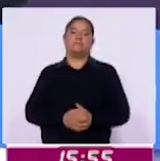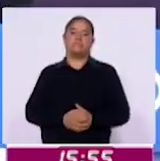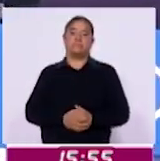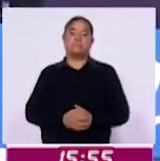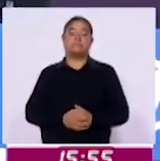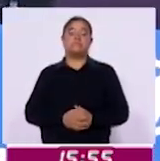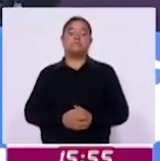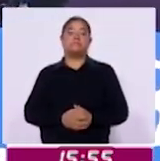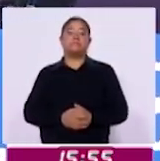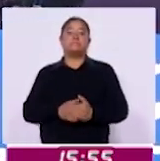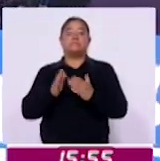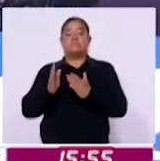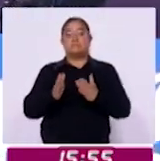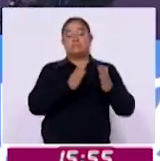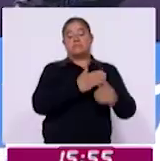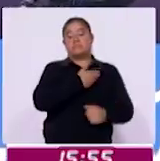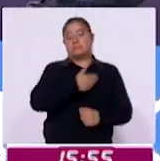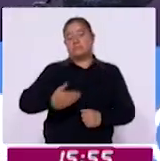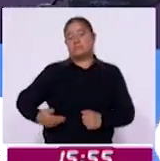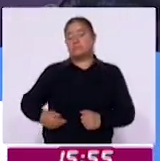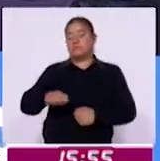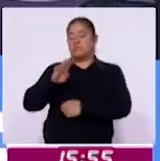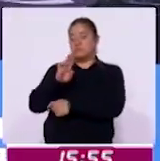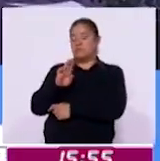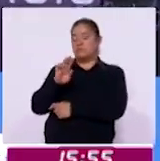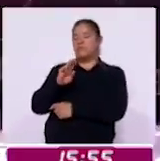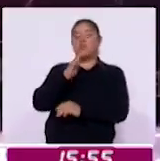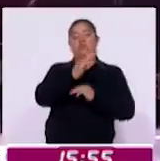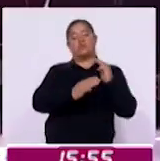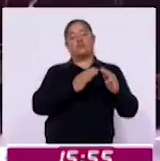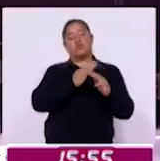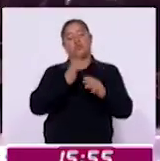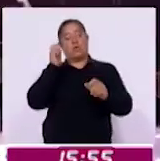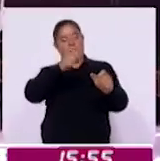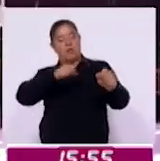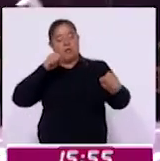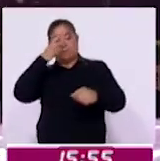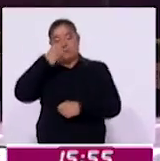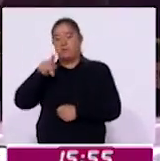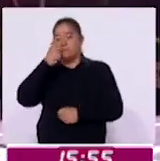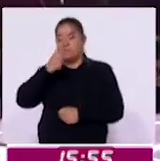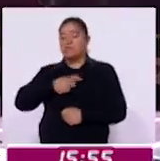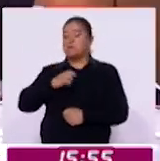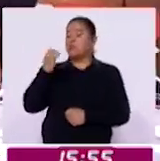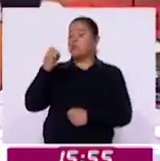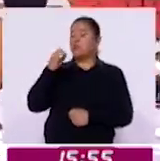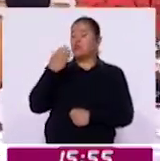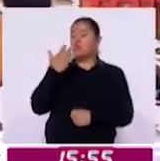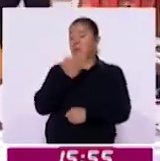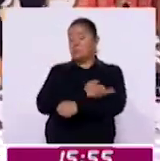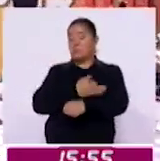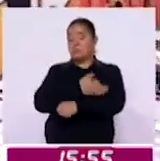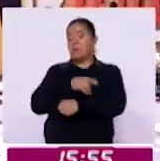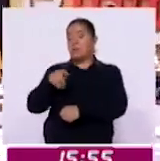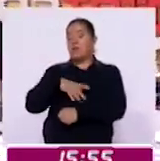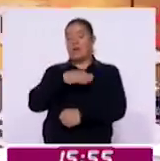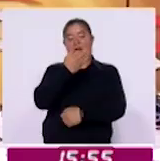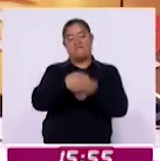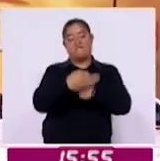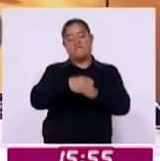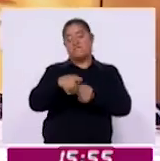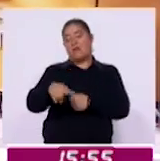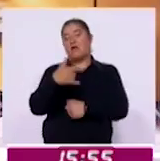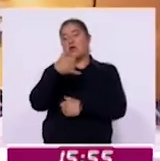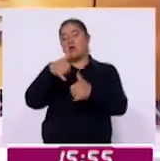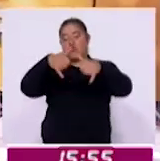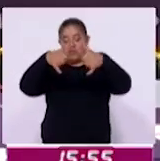Y en otro tema, el presidente de la World Archery México, Gabriel Ramos, señaló que será más tardar en octubre en el marco de la final de la Copa del Mundo que Tlaxcala